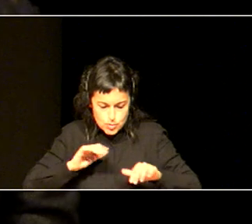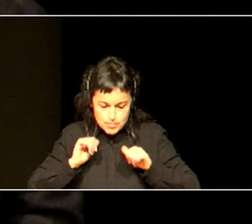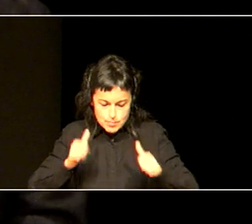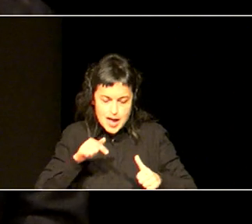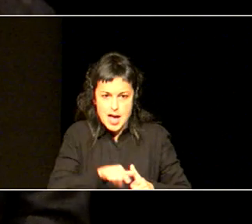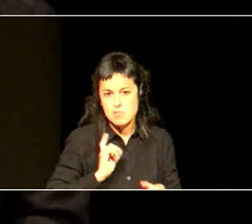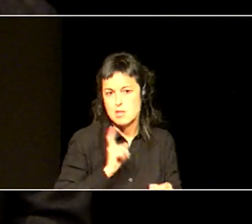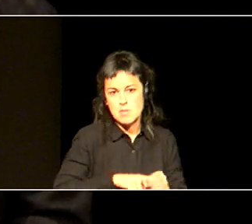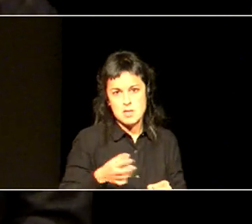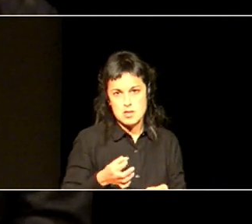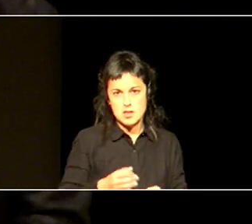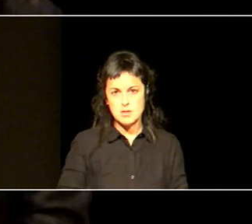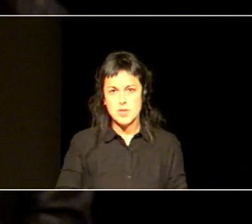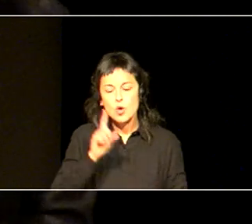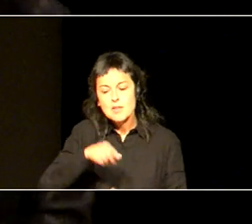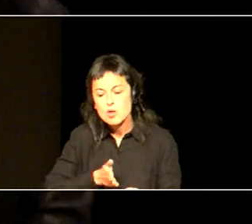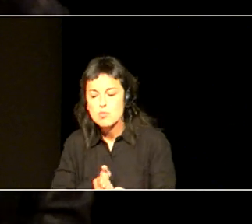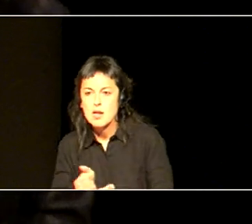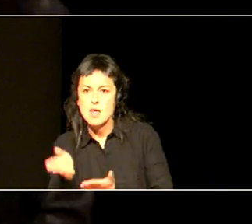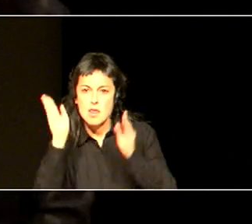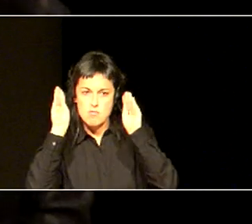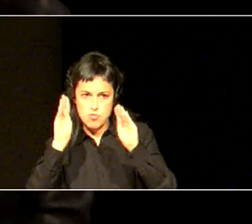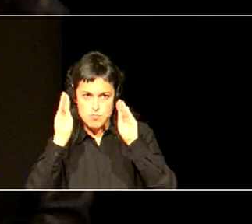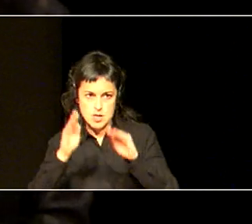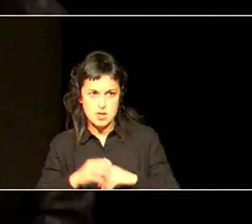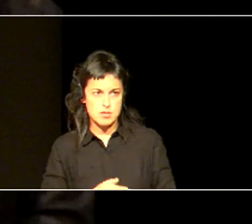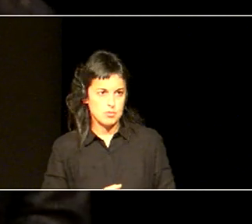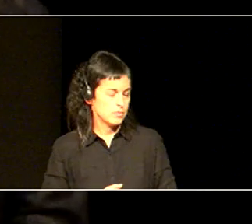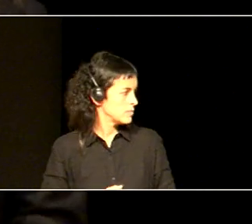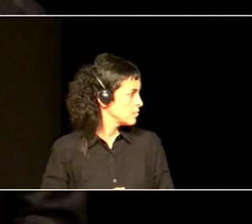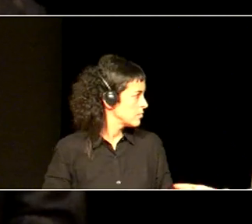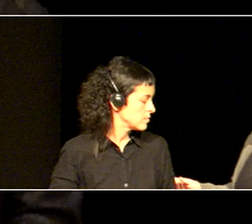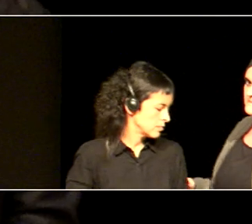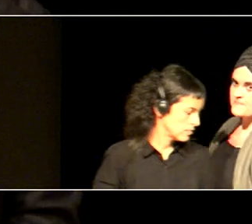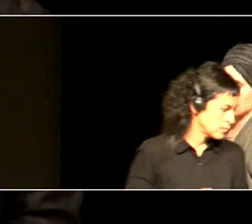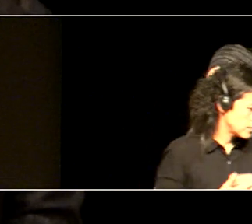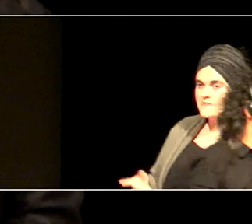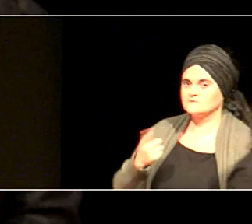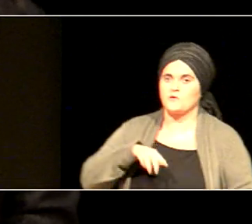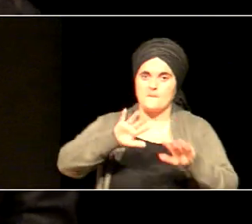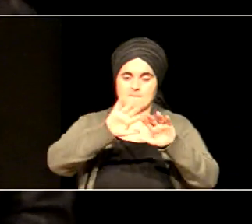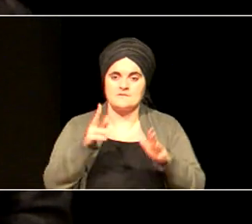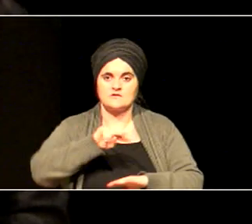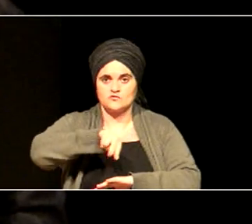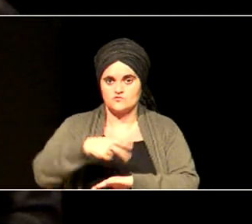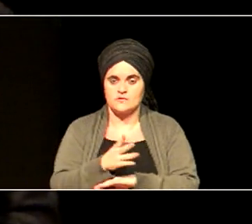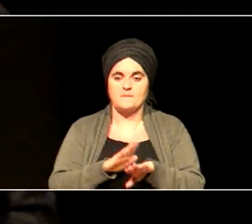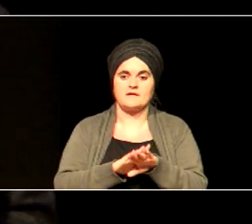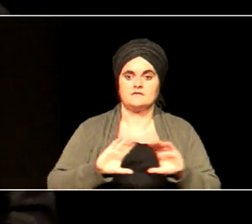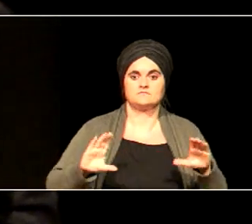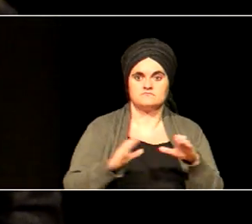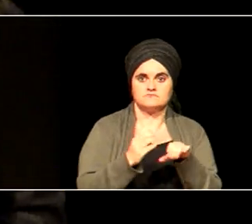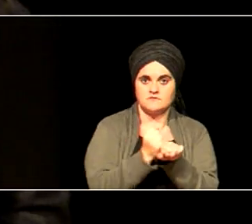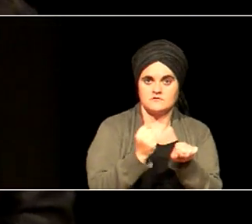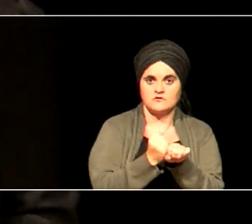tiene una línea de formación. Nosotros en Soluarte tenemos los miércoles 2 horas, o para trabajo en equipo, o para trabajo de